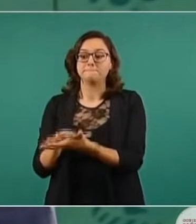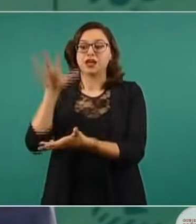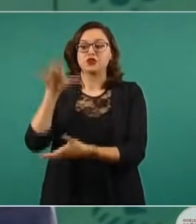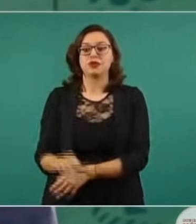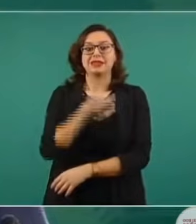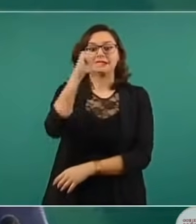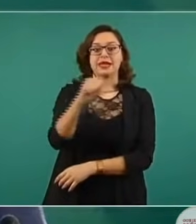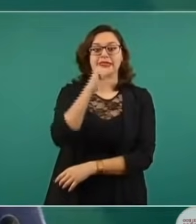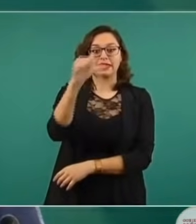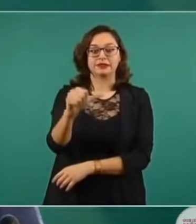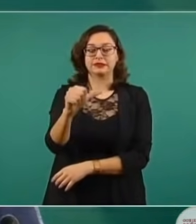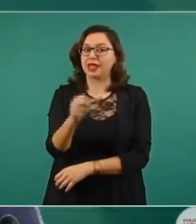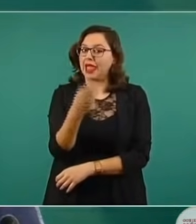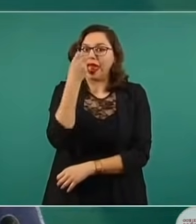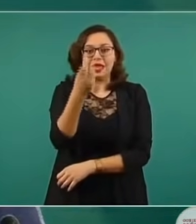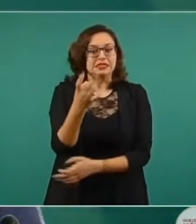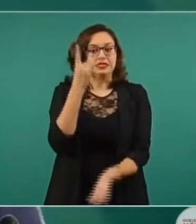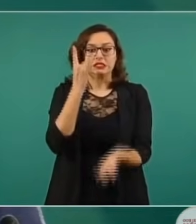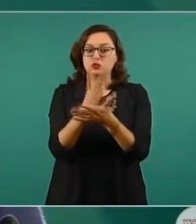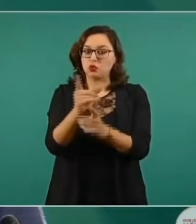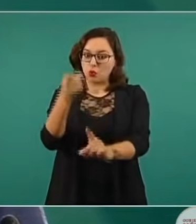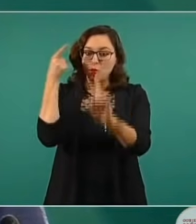en la Cámara de Diputados.